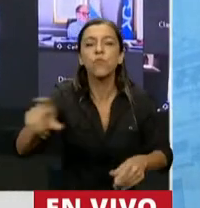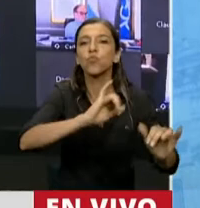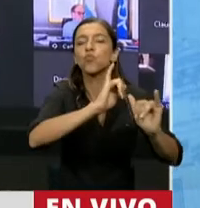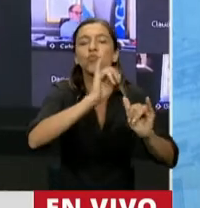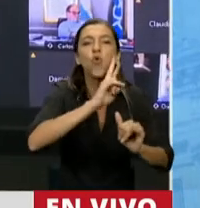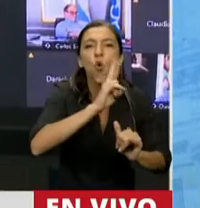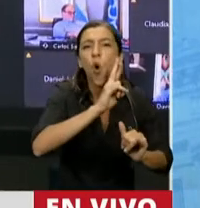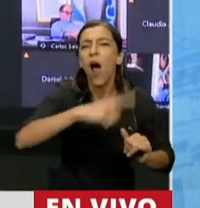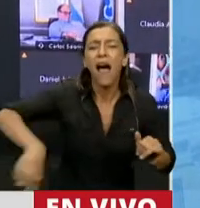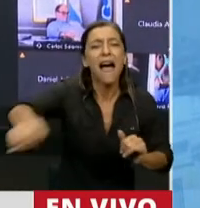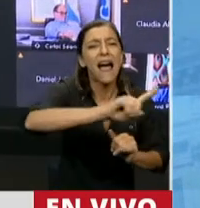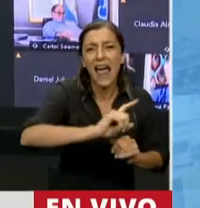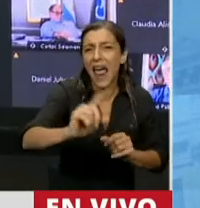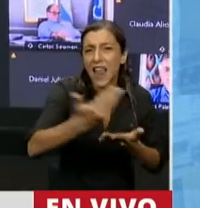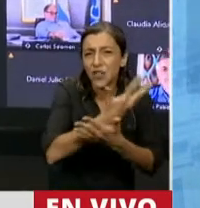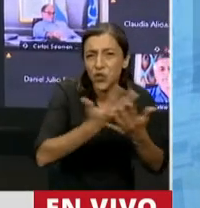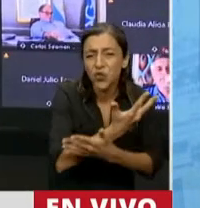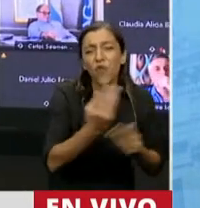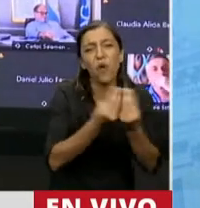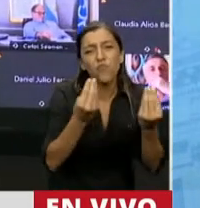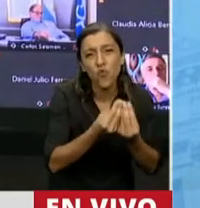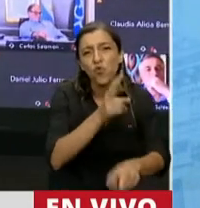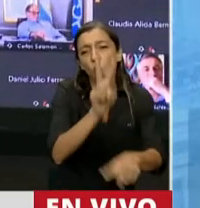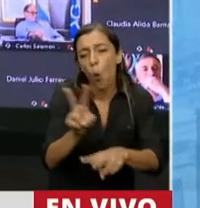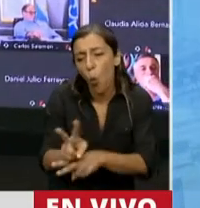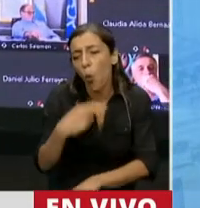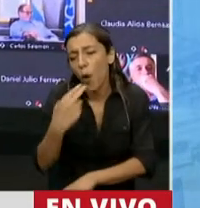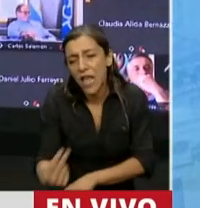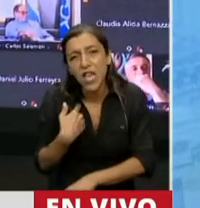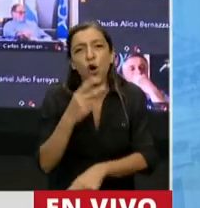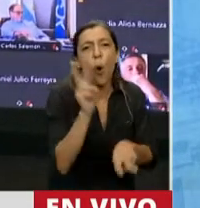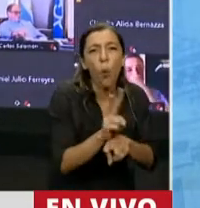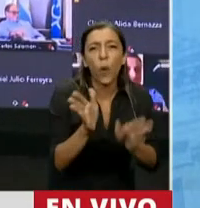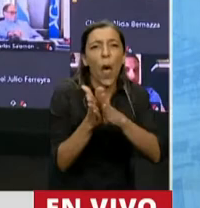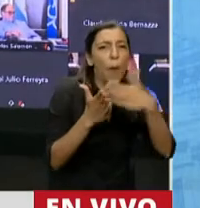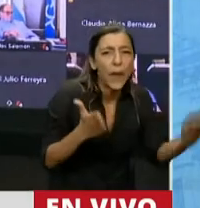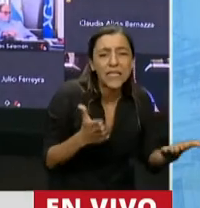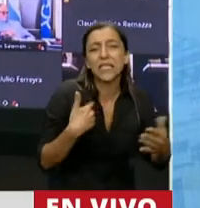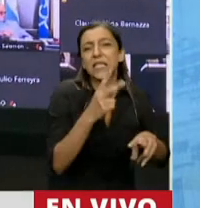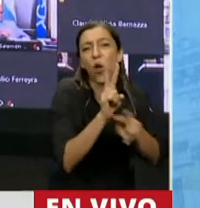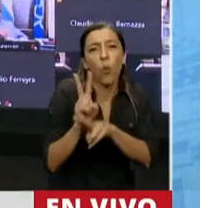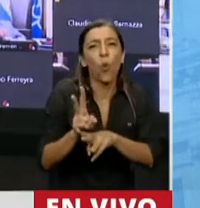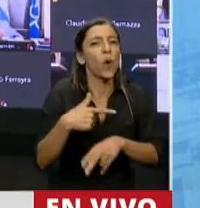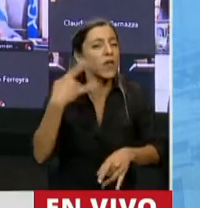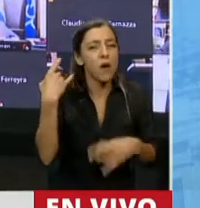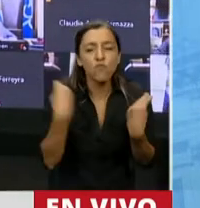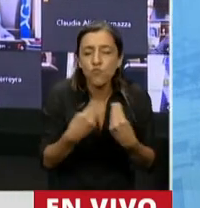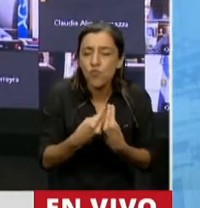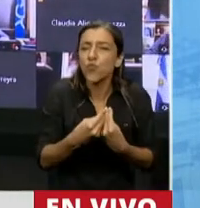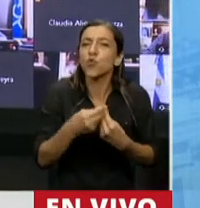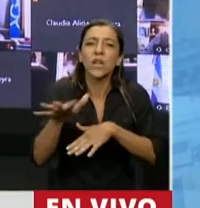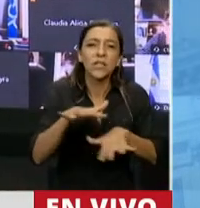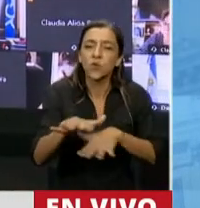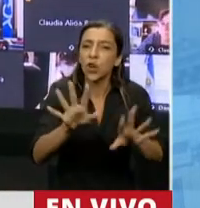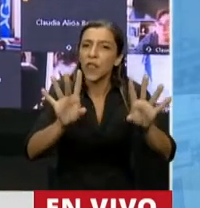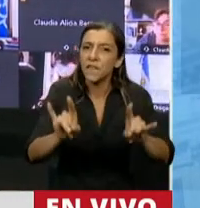y han estado acompañando a sus hijos al cuidado de sus vecinos cargando sobre sus hombros un montón de dificultades y